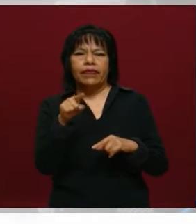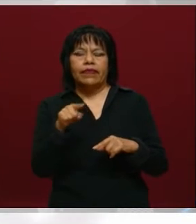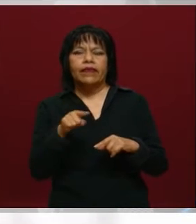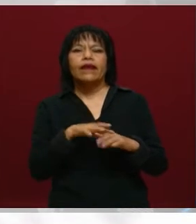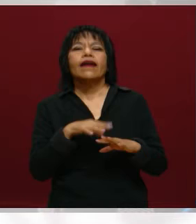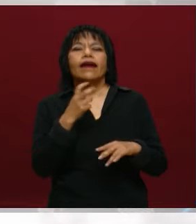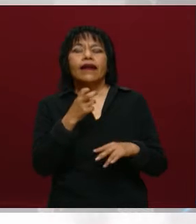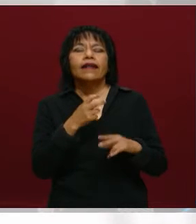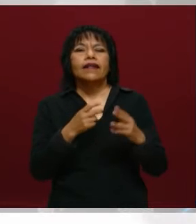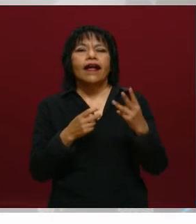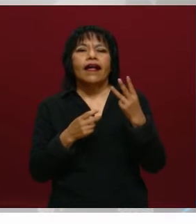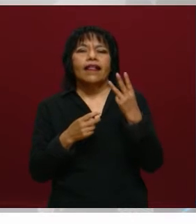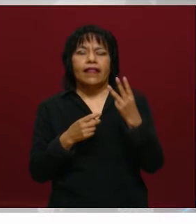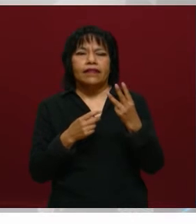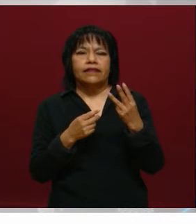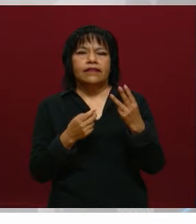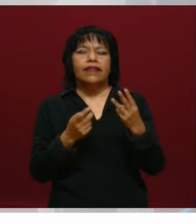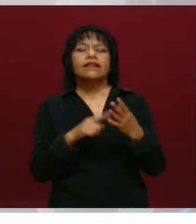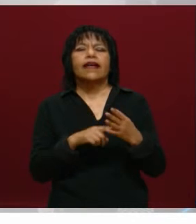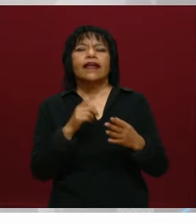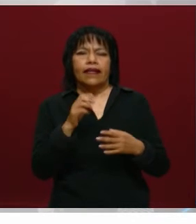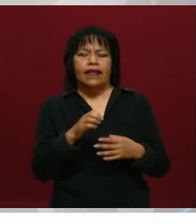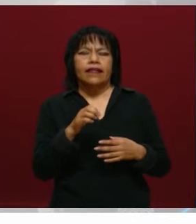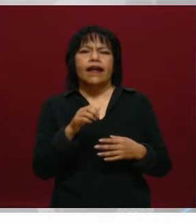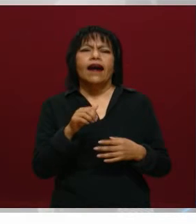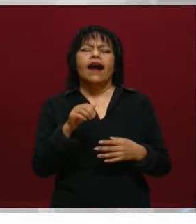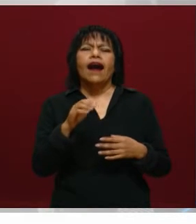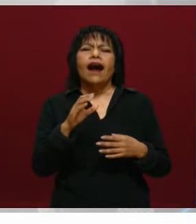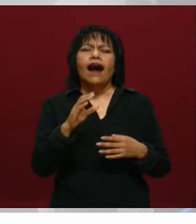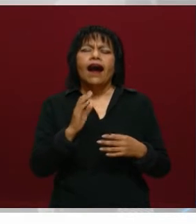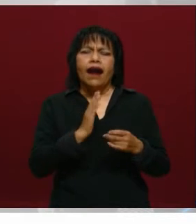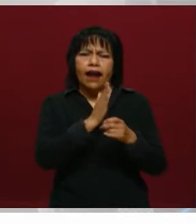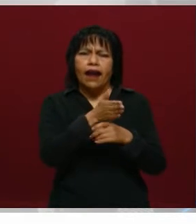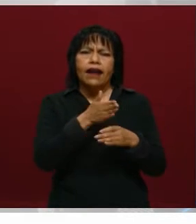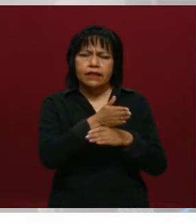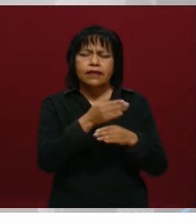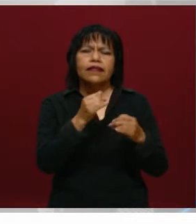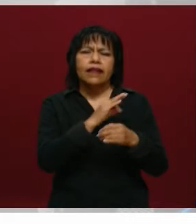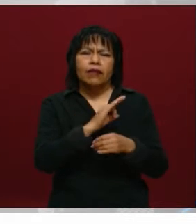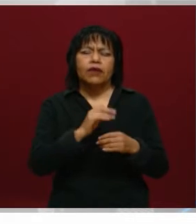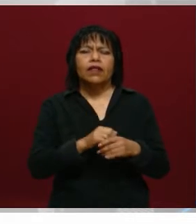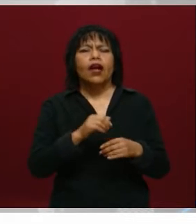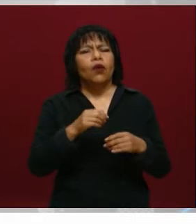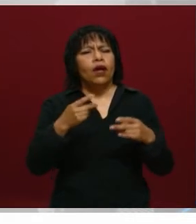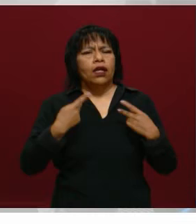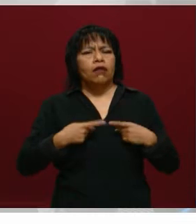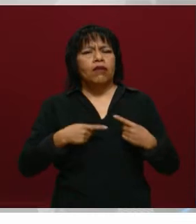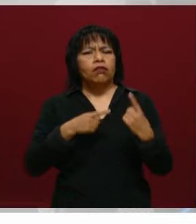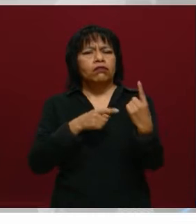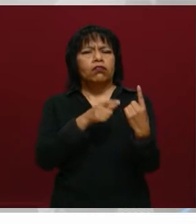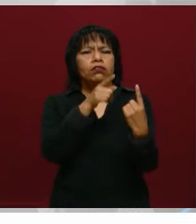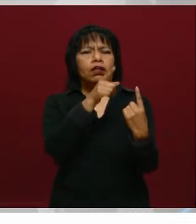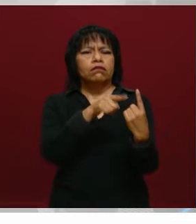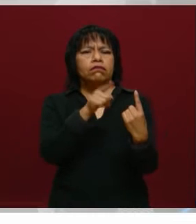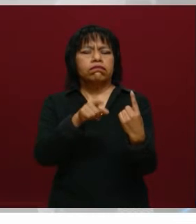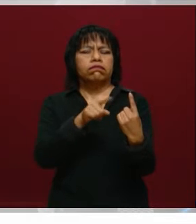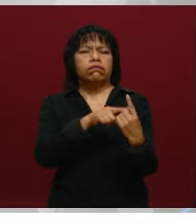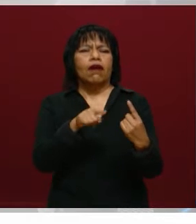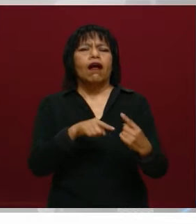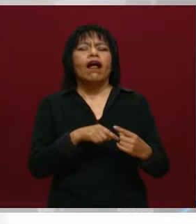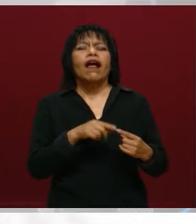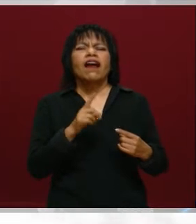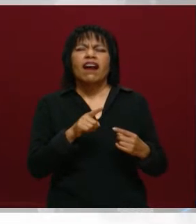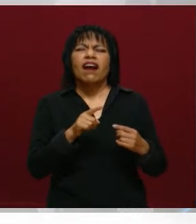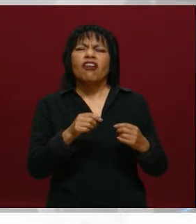en ese sentido es es accesible y también algunos de los personajes muestran esa